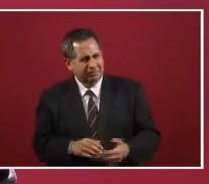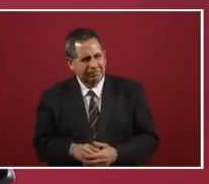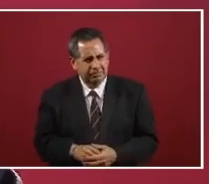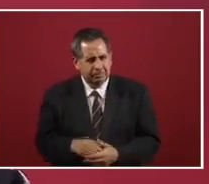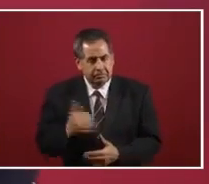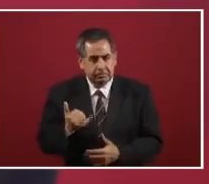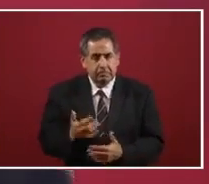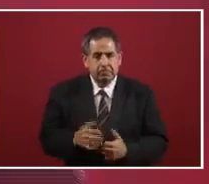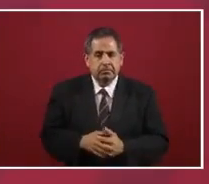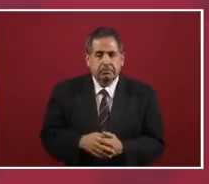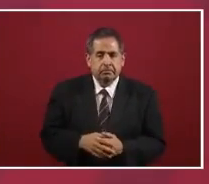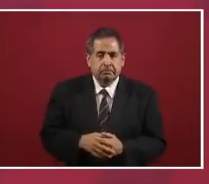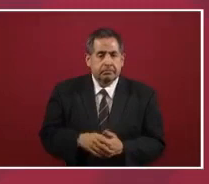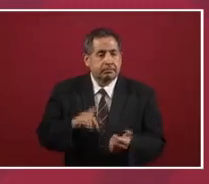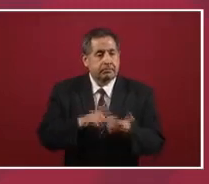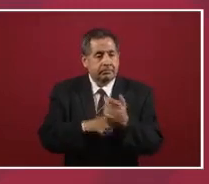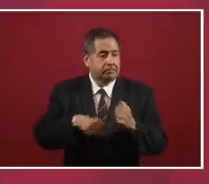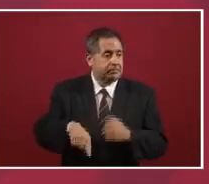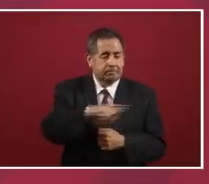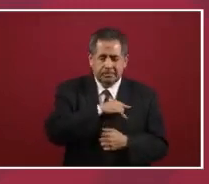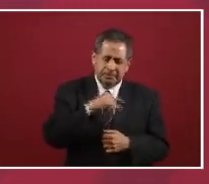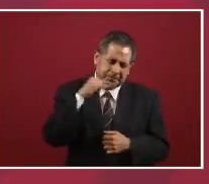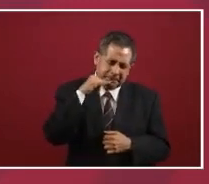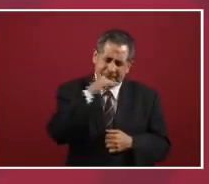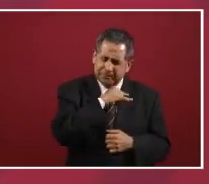Y de manera hipócrita,